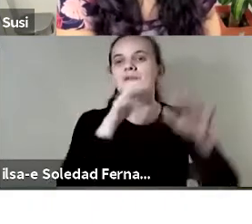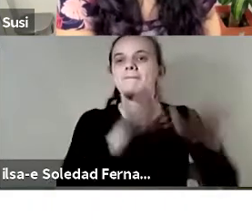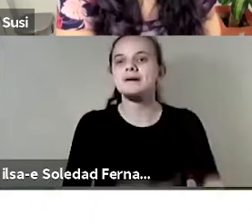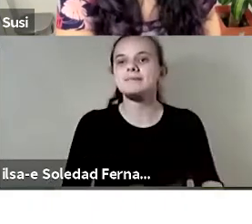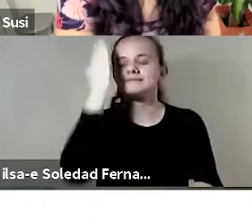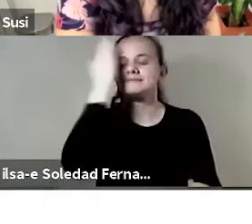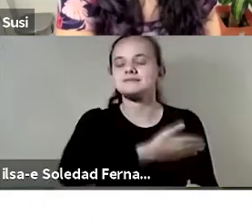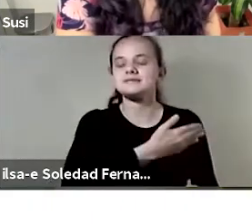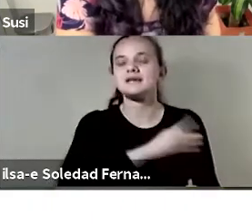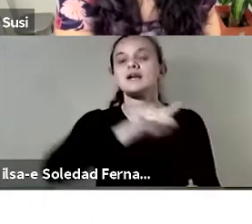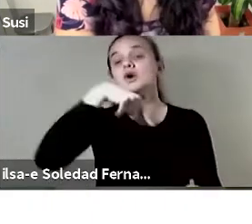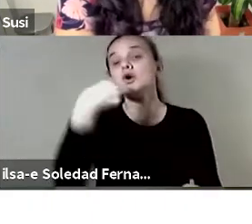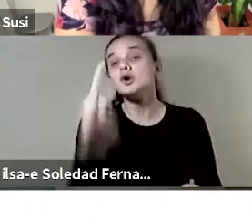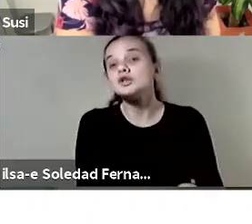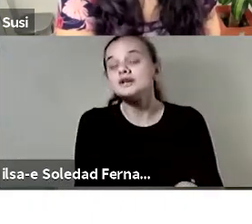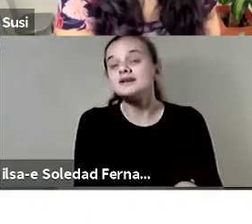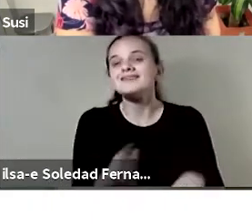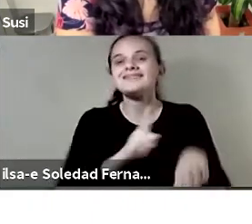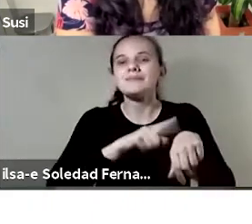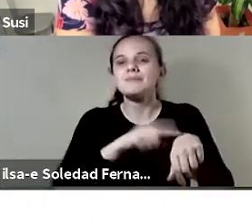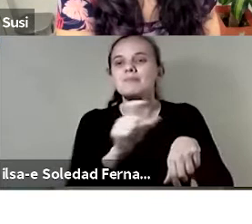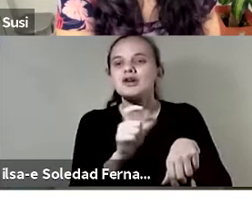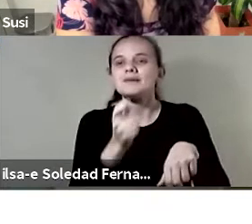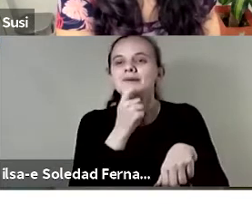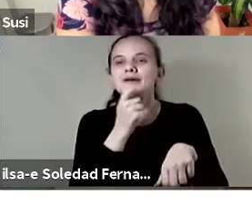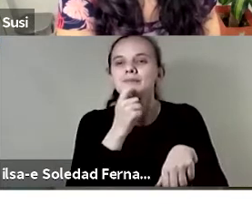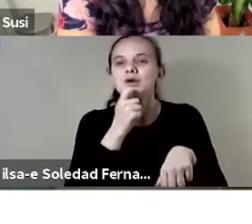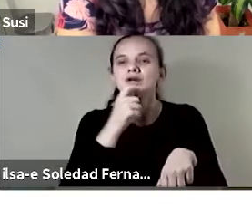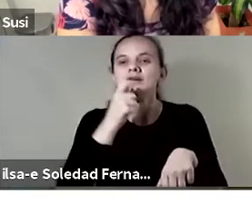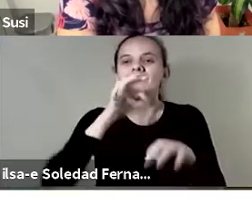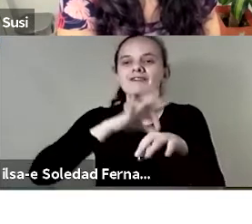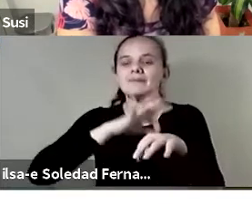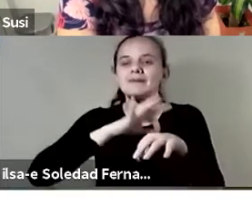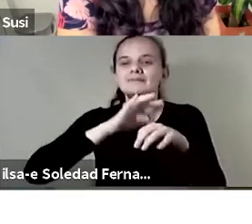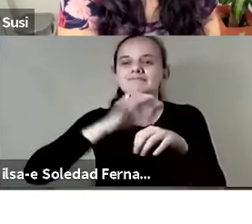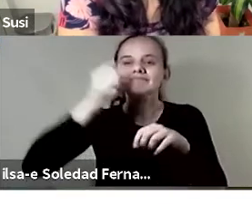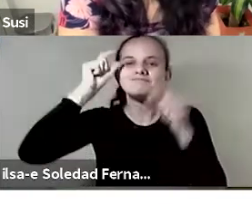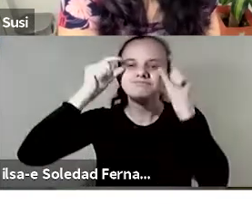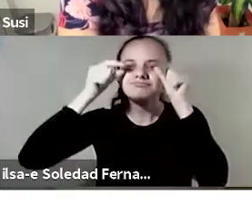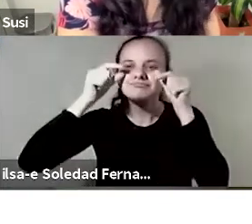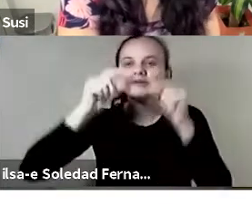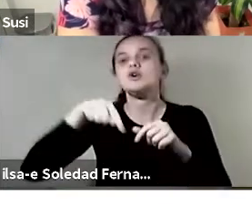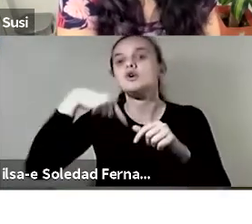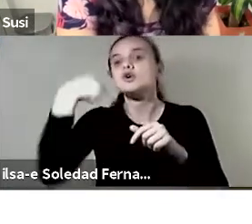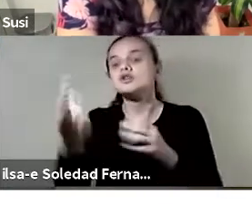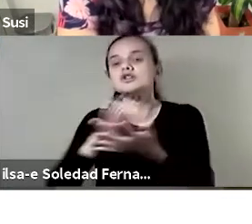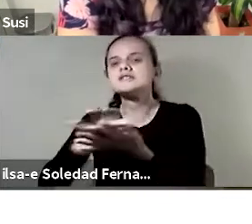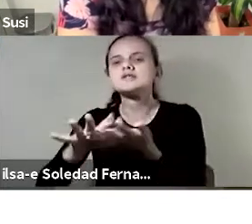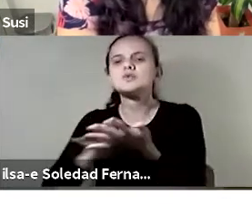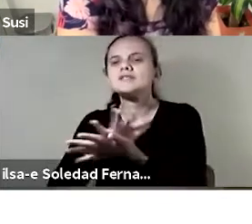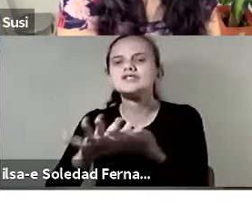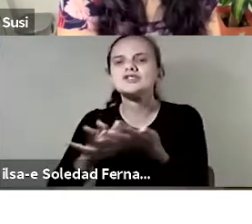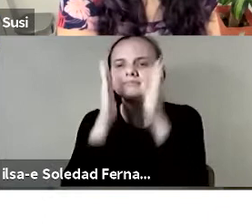Y en caso de la visión, permanente sería una persona ciega, temporaria una persona con cataratas o con